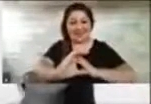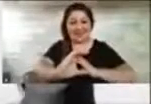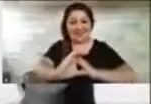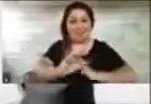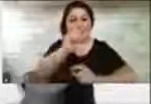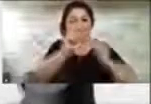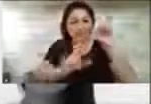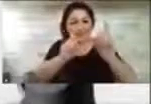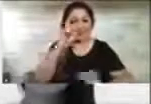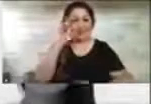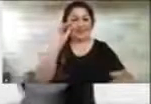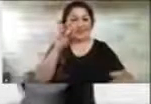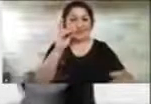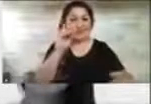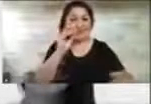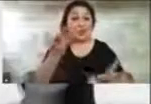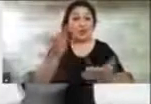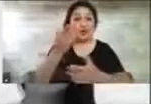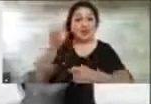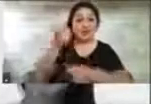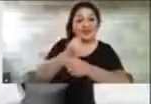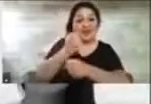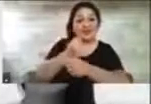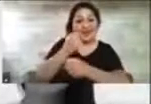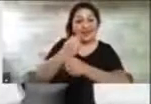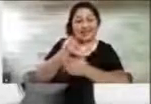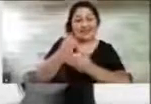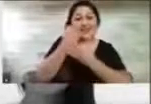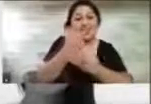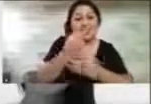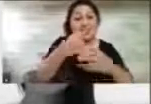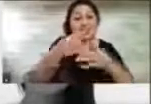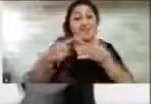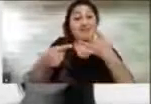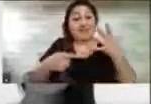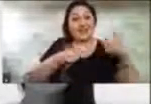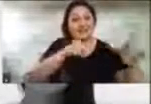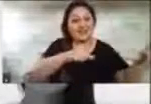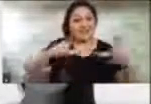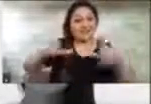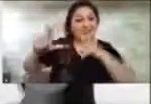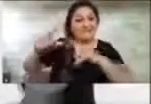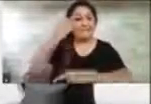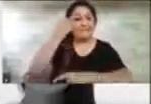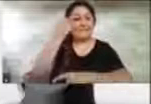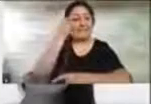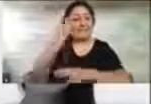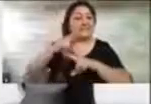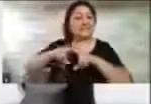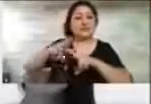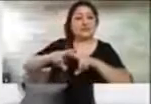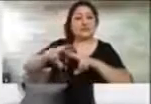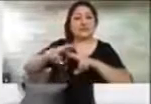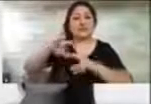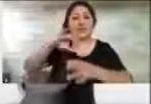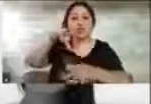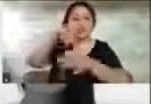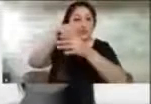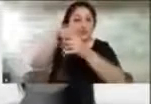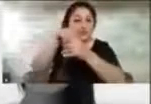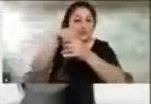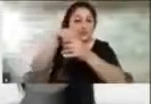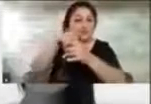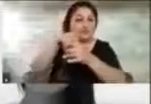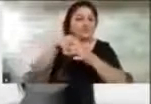trabajar para las diversas secciones y pensar soluciones inclusivas por ejemplo lo más concreto que les